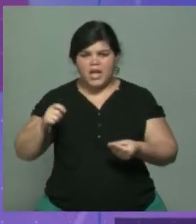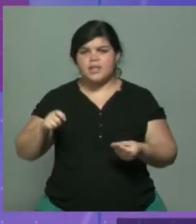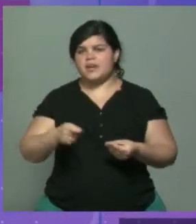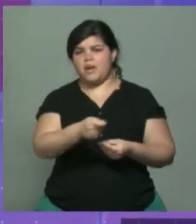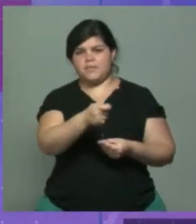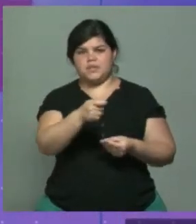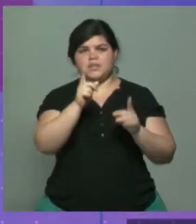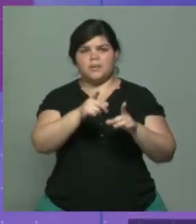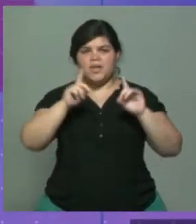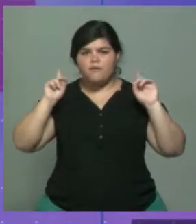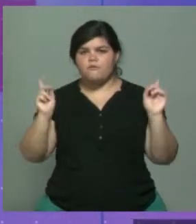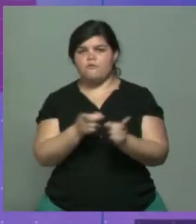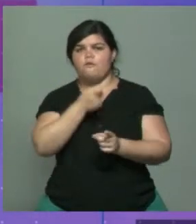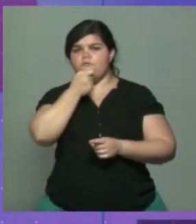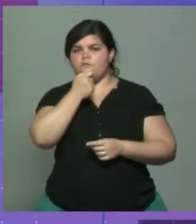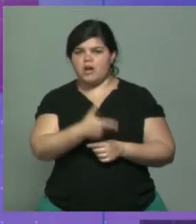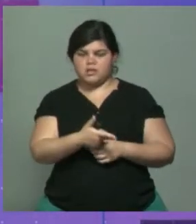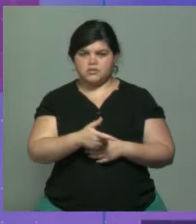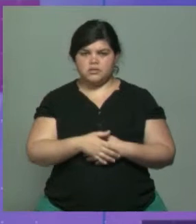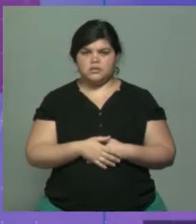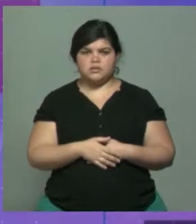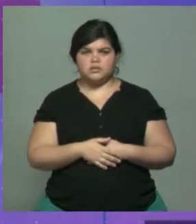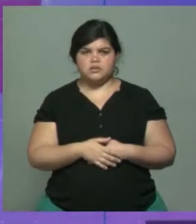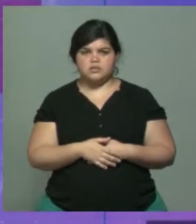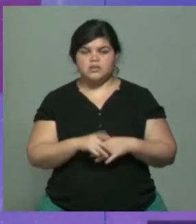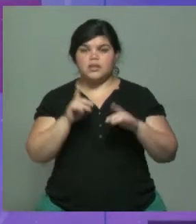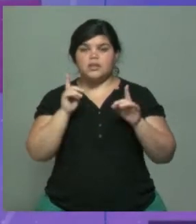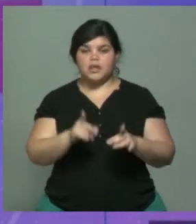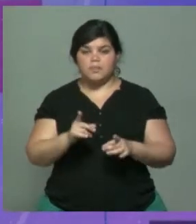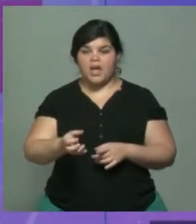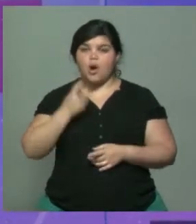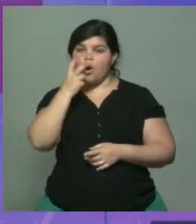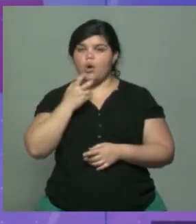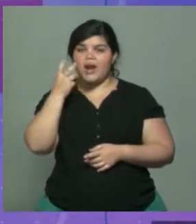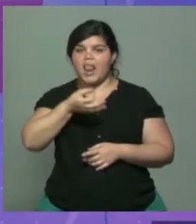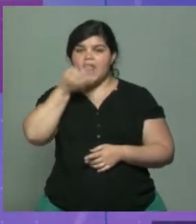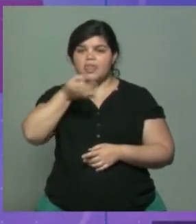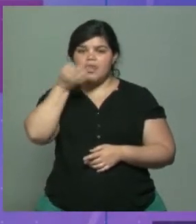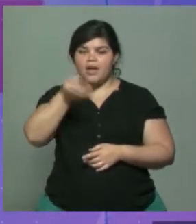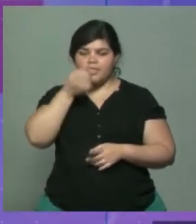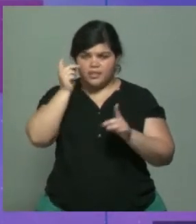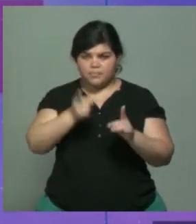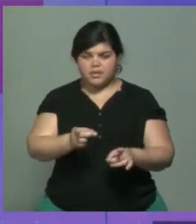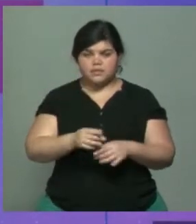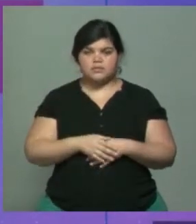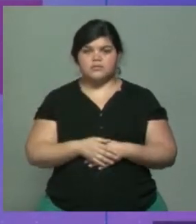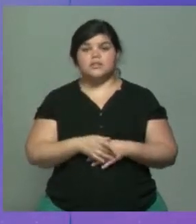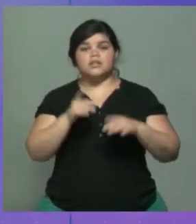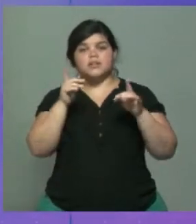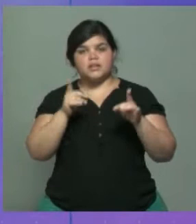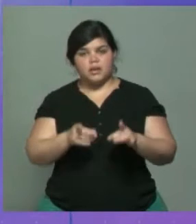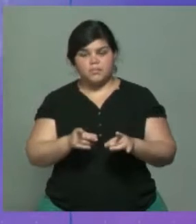simplifica muchísimo los procesos de familia, va hacia la oralidad también y también, por supuesto, se